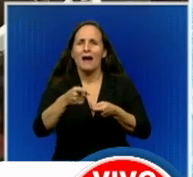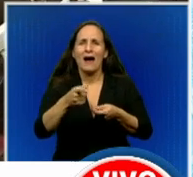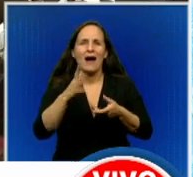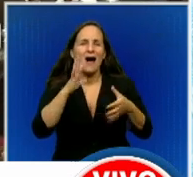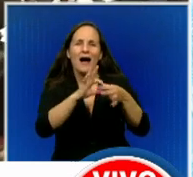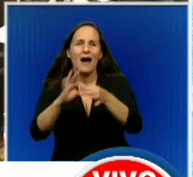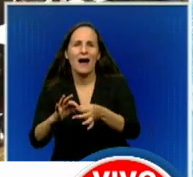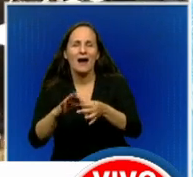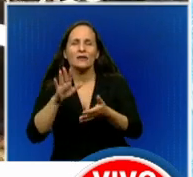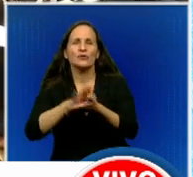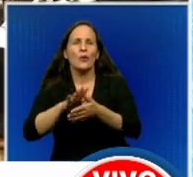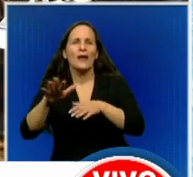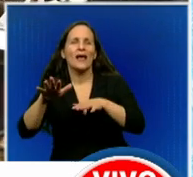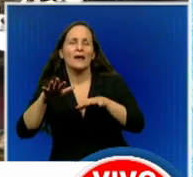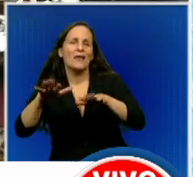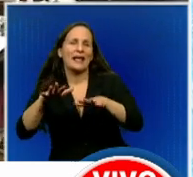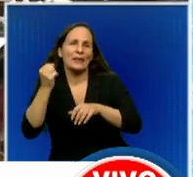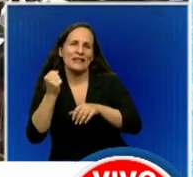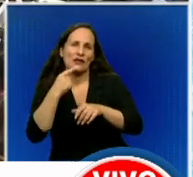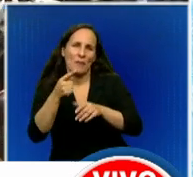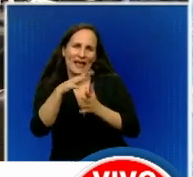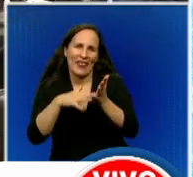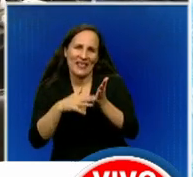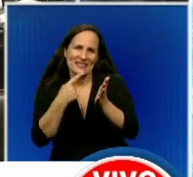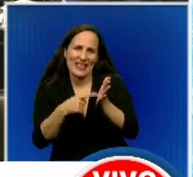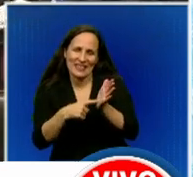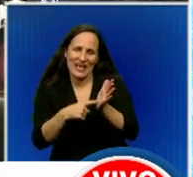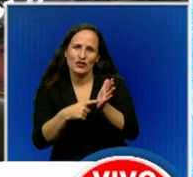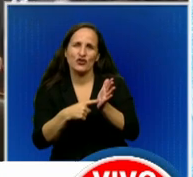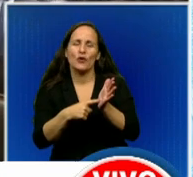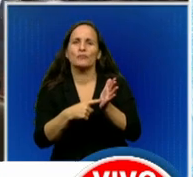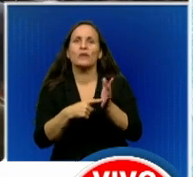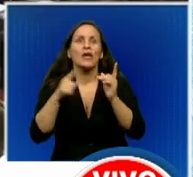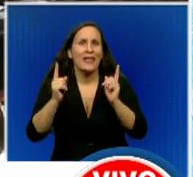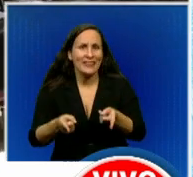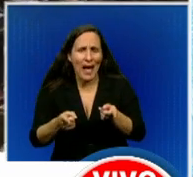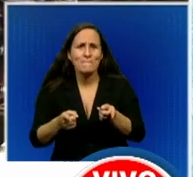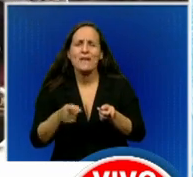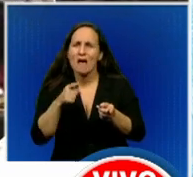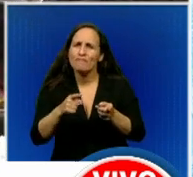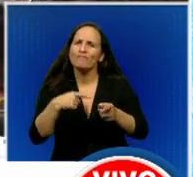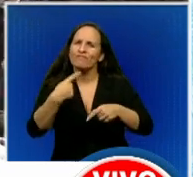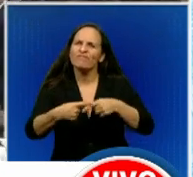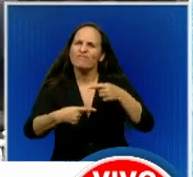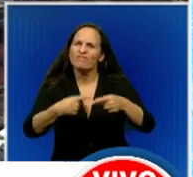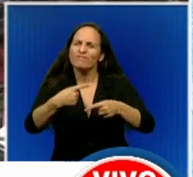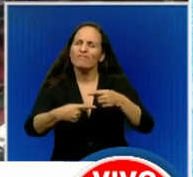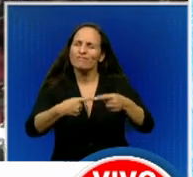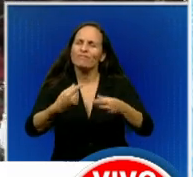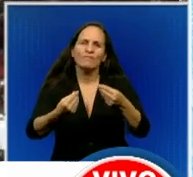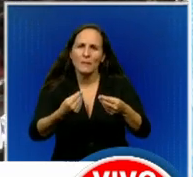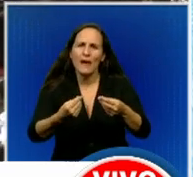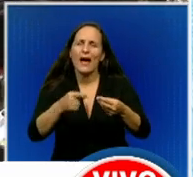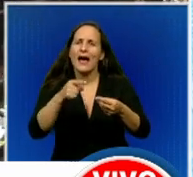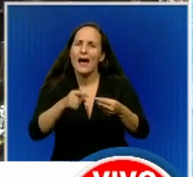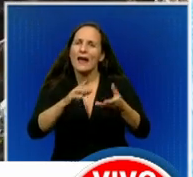esos las actividades económicas allí mencionadas y también dar continuidad a una mejor adecuación del funcionamiento de